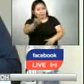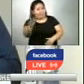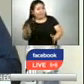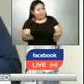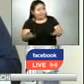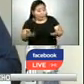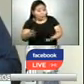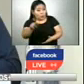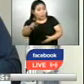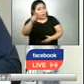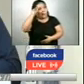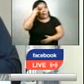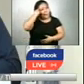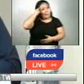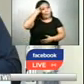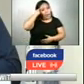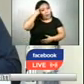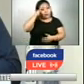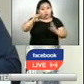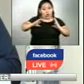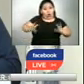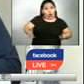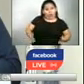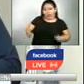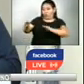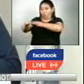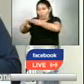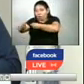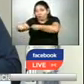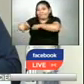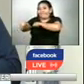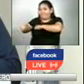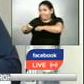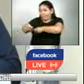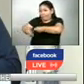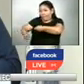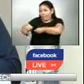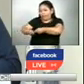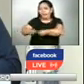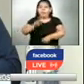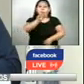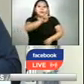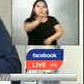que existe una negociación entre el gobierno y estos grupos. El